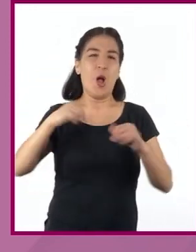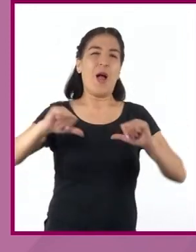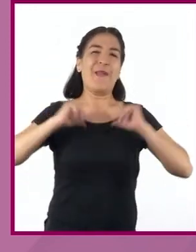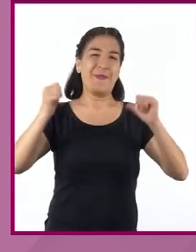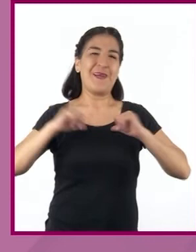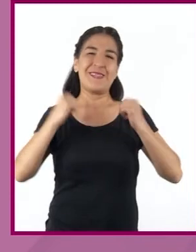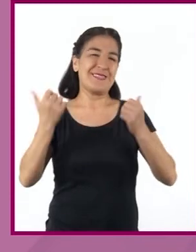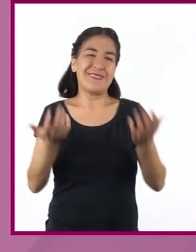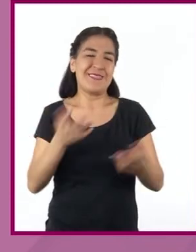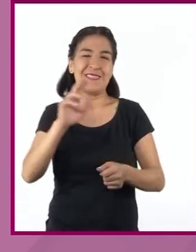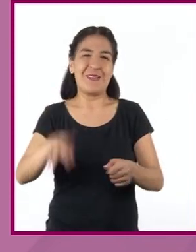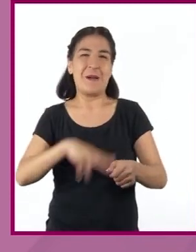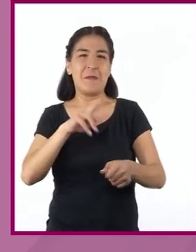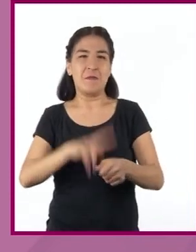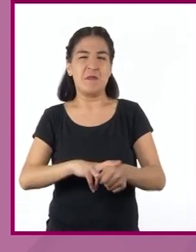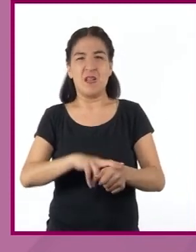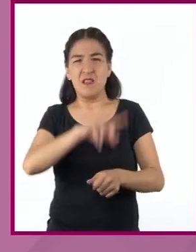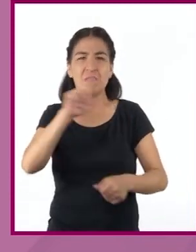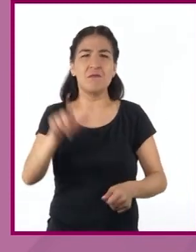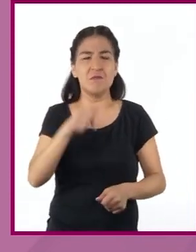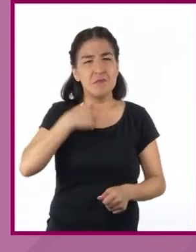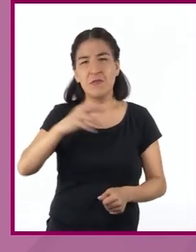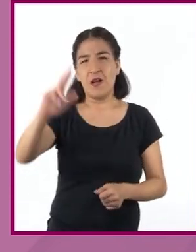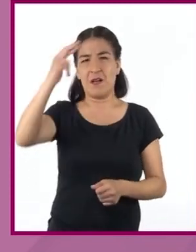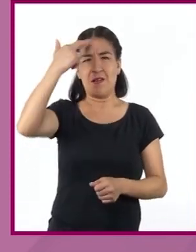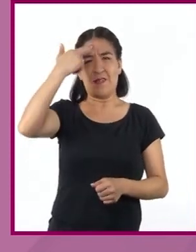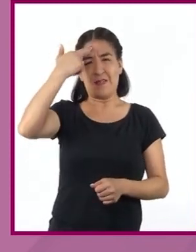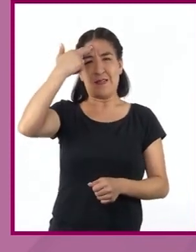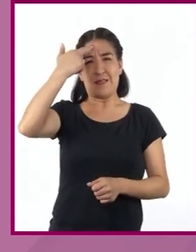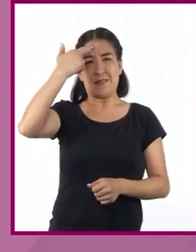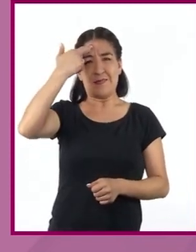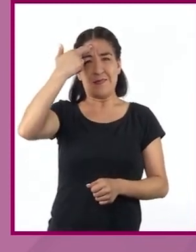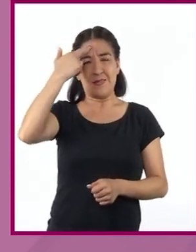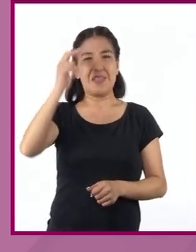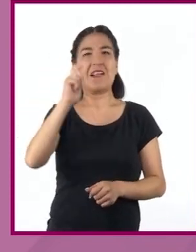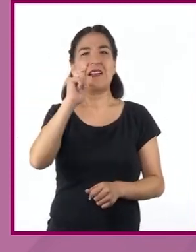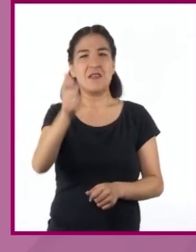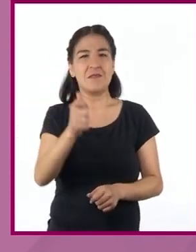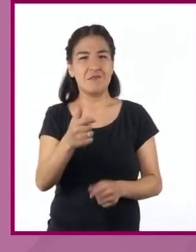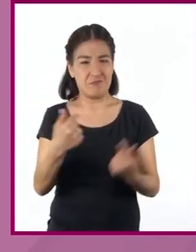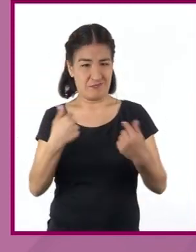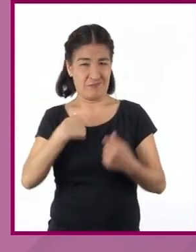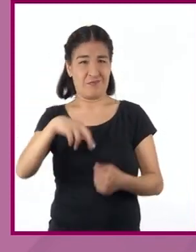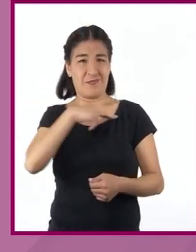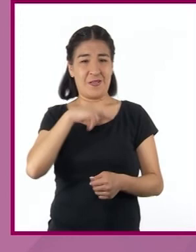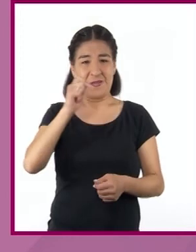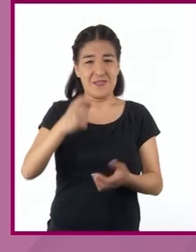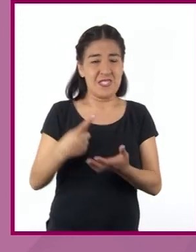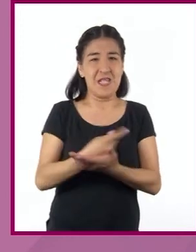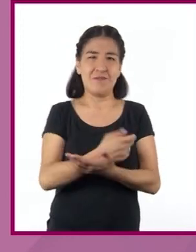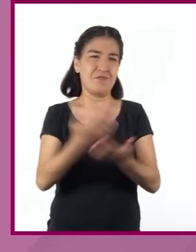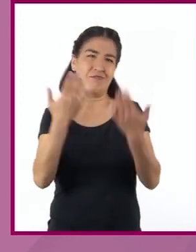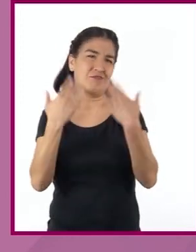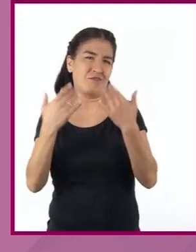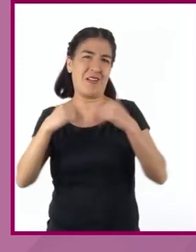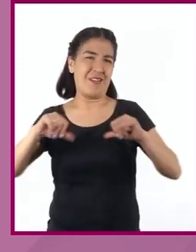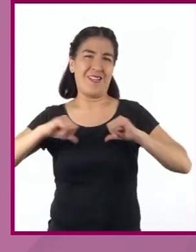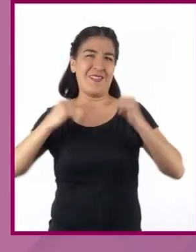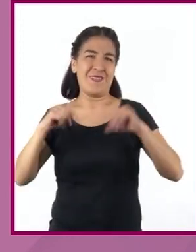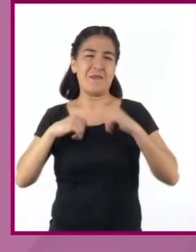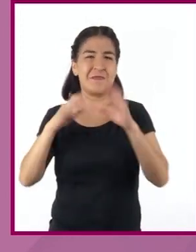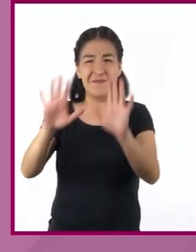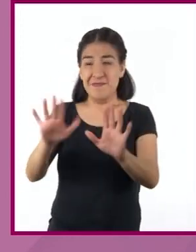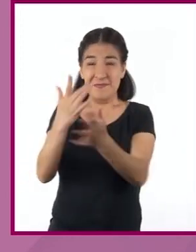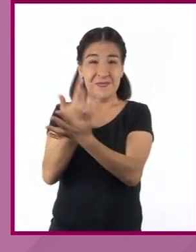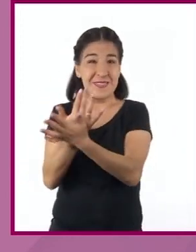adolescencia. Pero luego recordé, las levaduras no tenemos adolescencia.